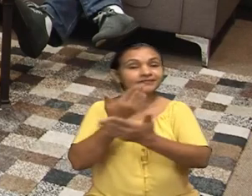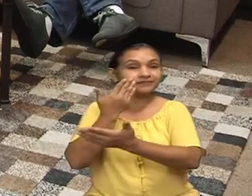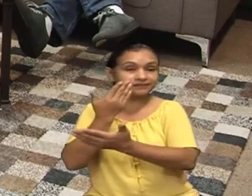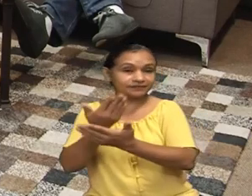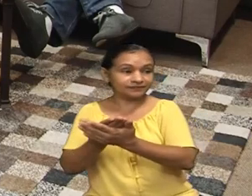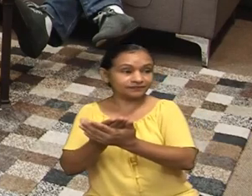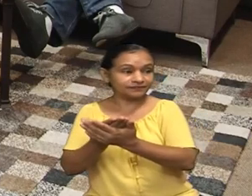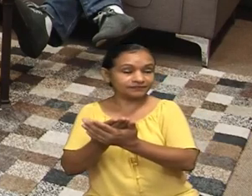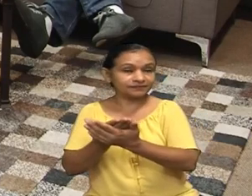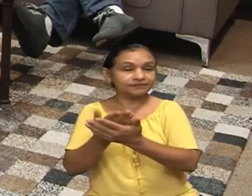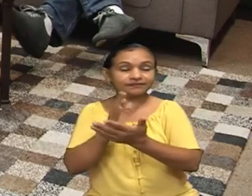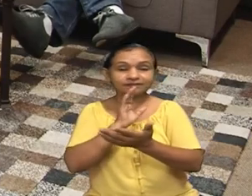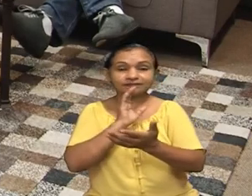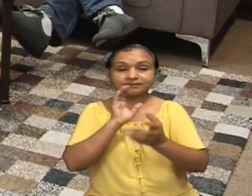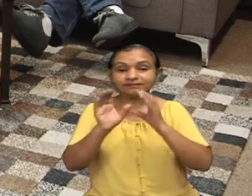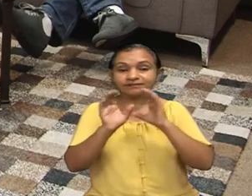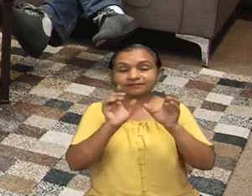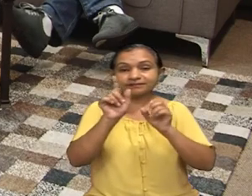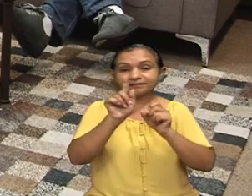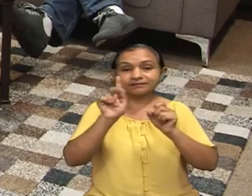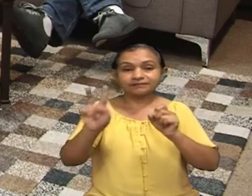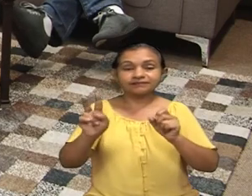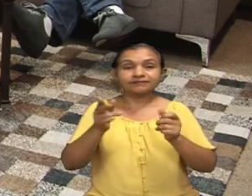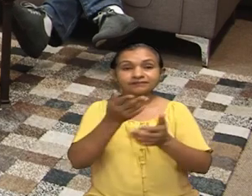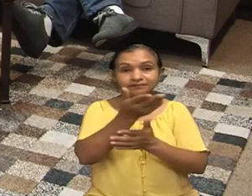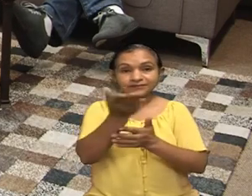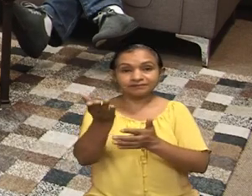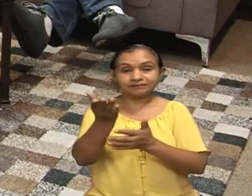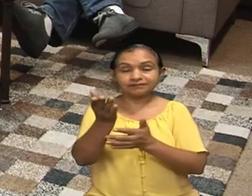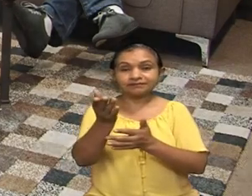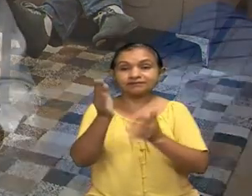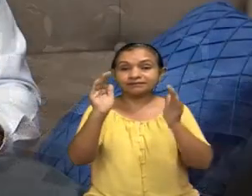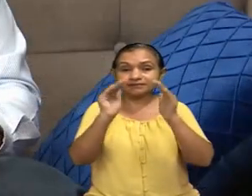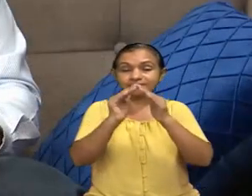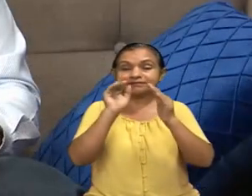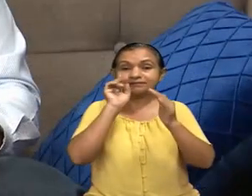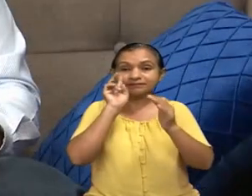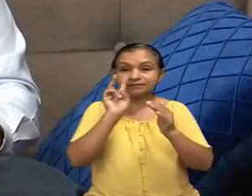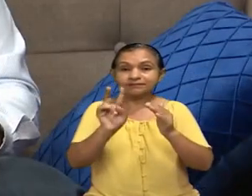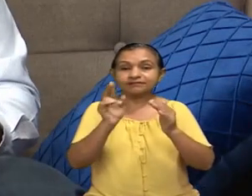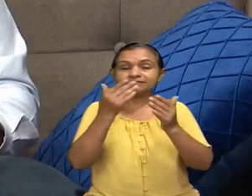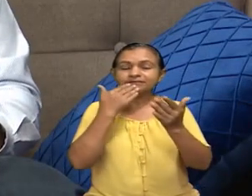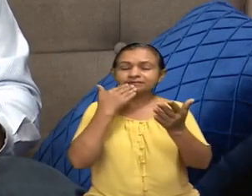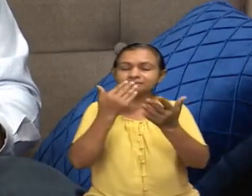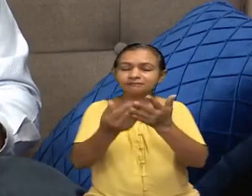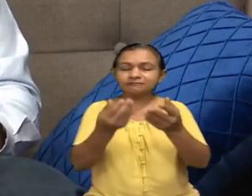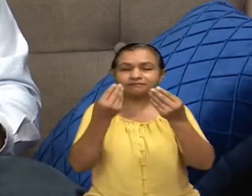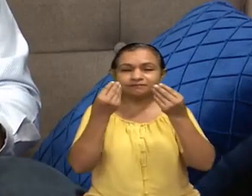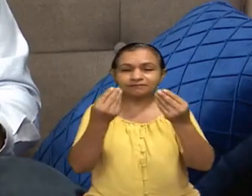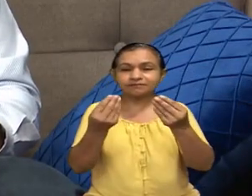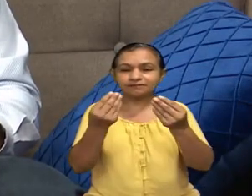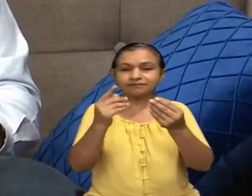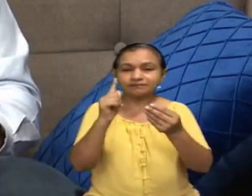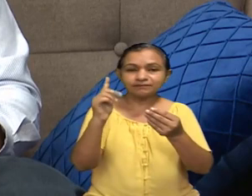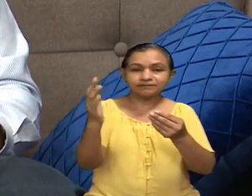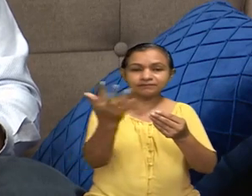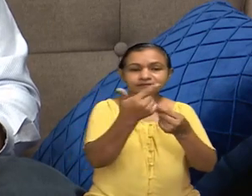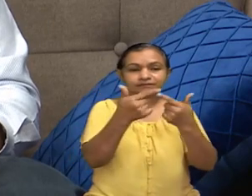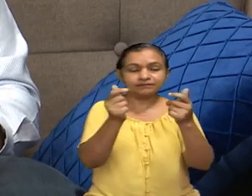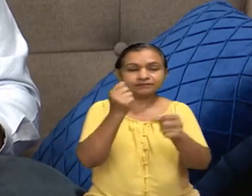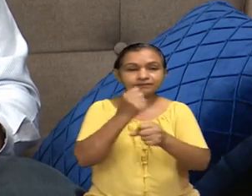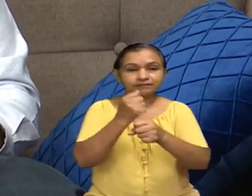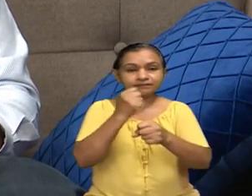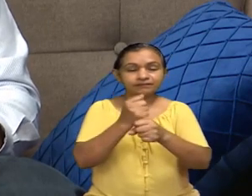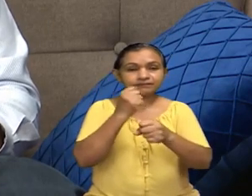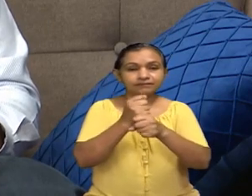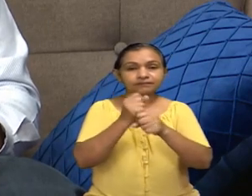también su tiempo por conversar con nuestra audiencia. Y a usted que está en su hogar, muchísimas gracias por habernos acompañado. A nombre de todo el equipo que hace